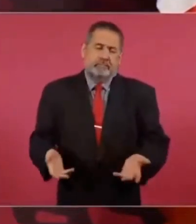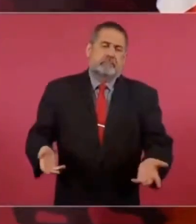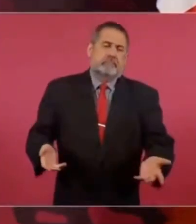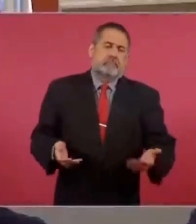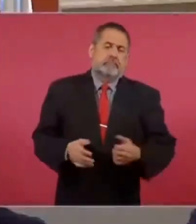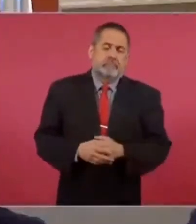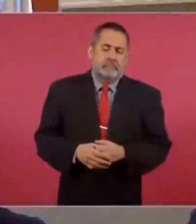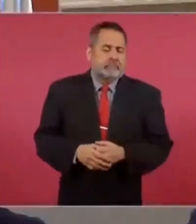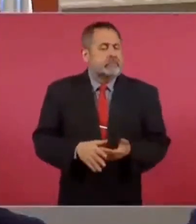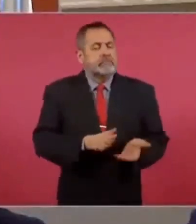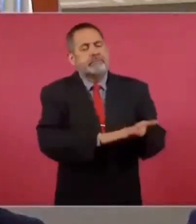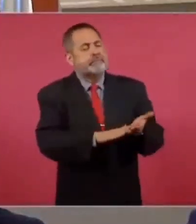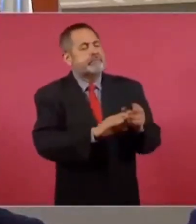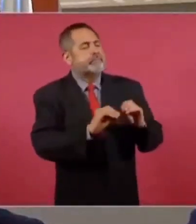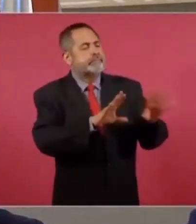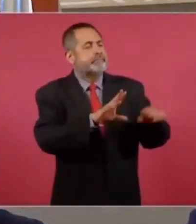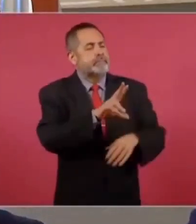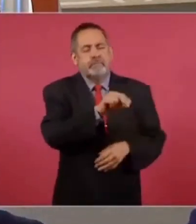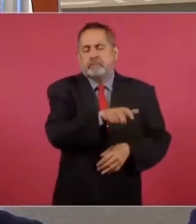de condonación de impuestos.